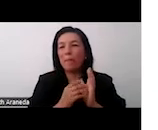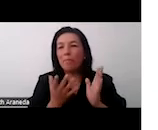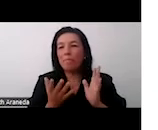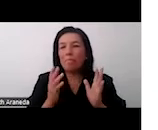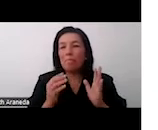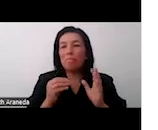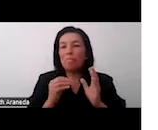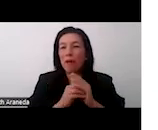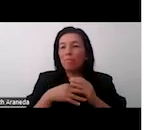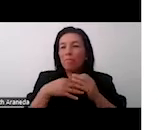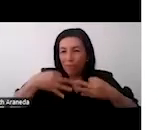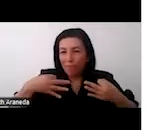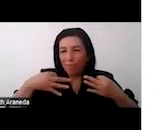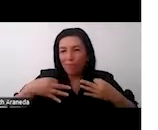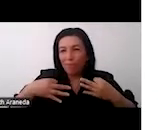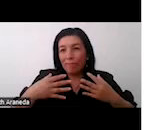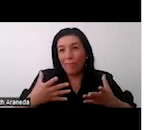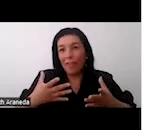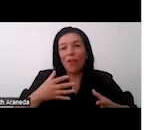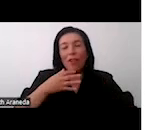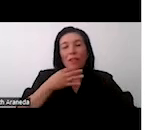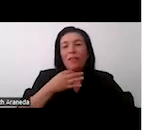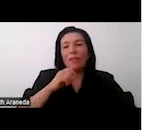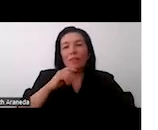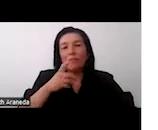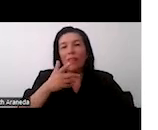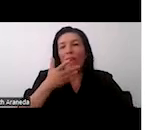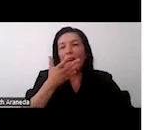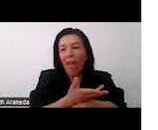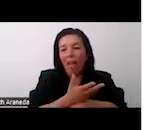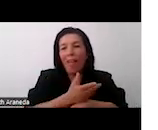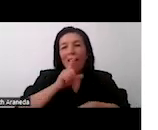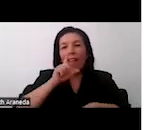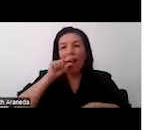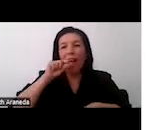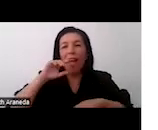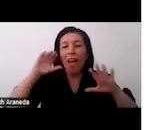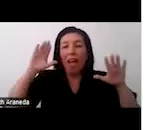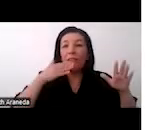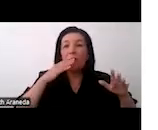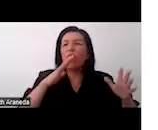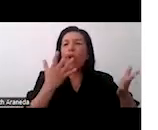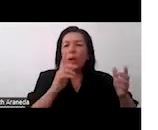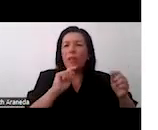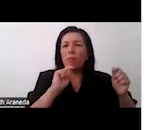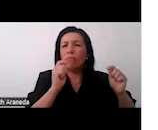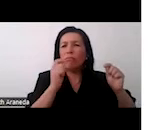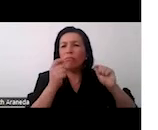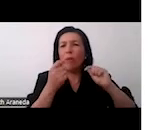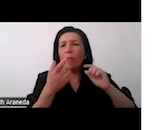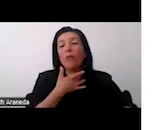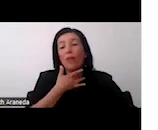más concreto de lo que son las poblaciones de aves, cómo se va modificando también gracias a la acción